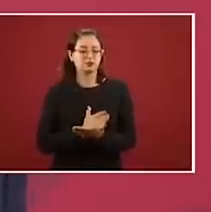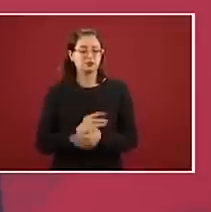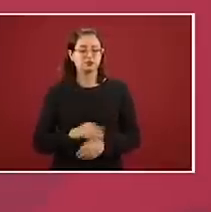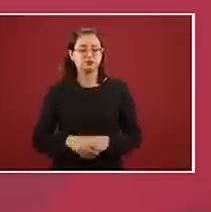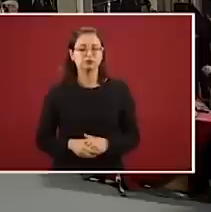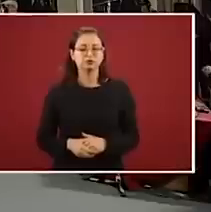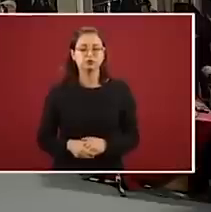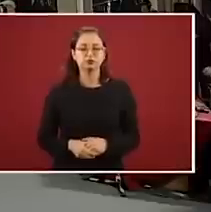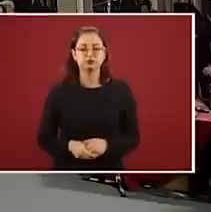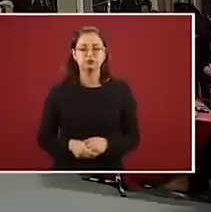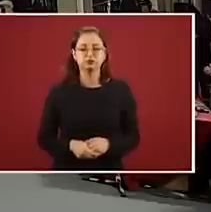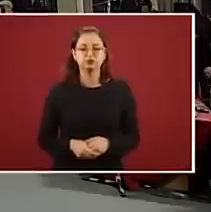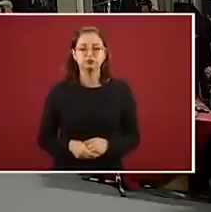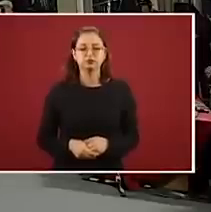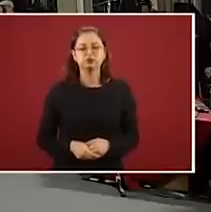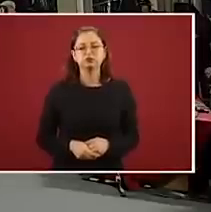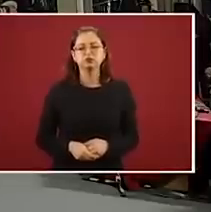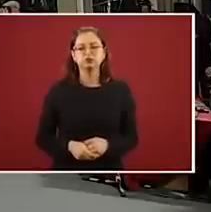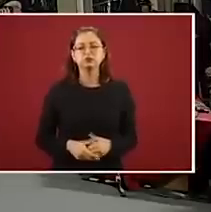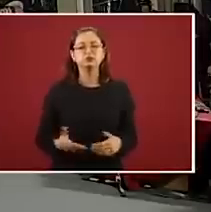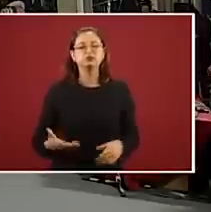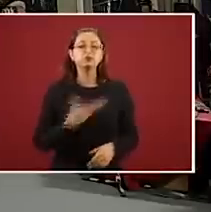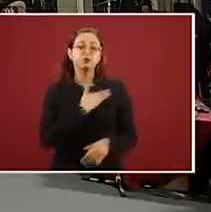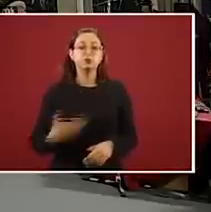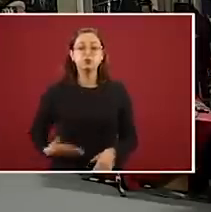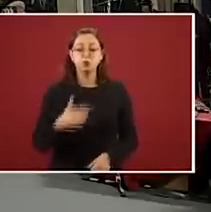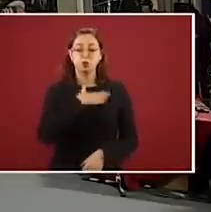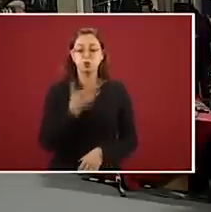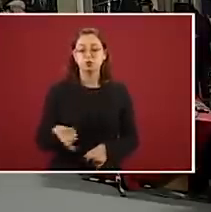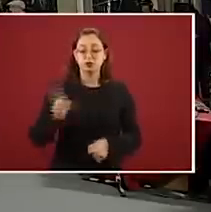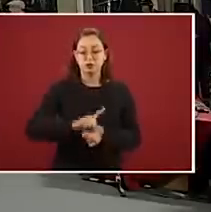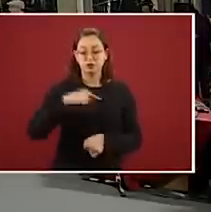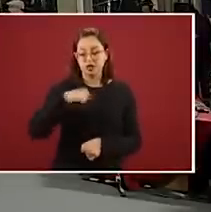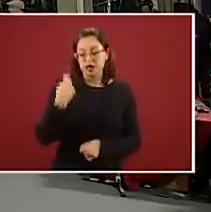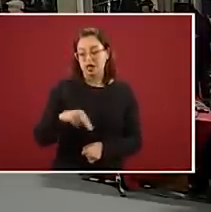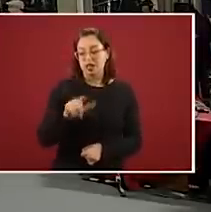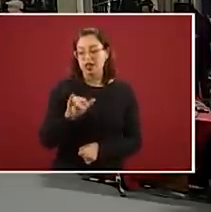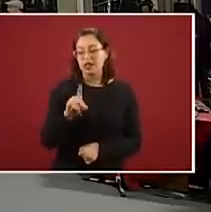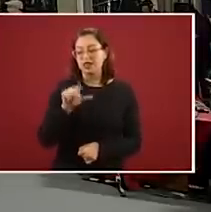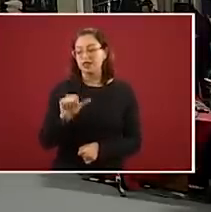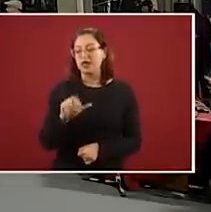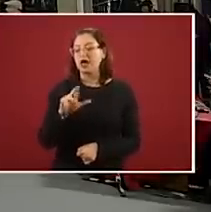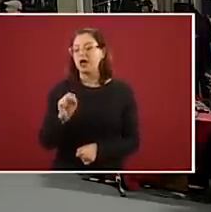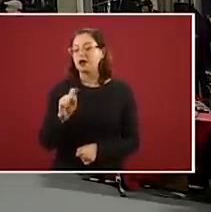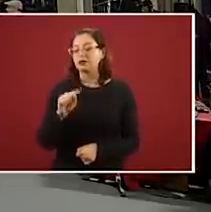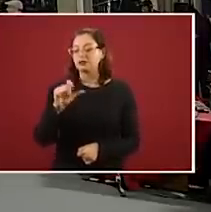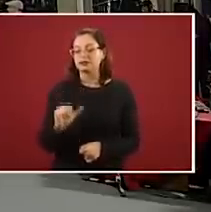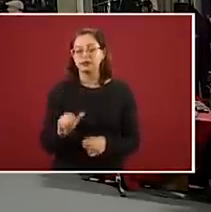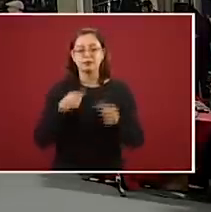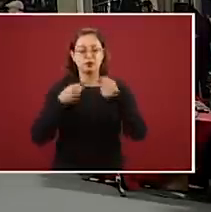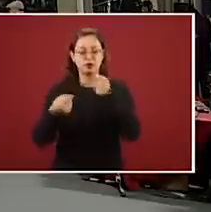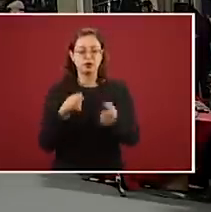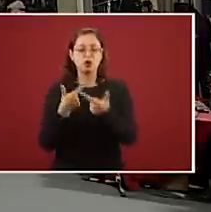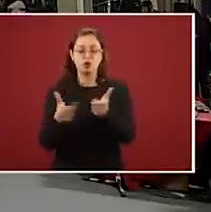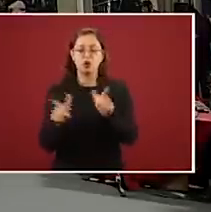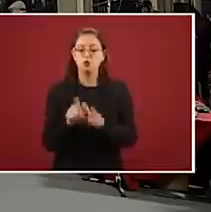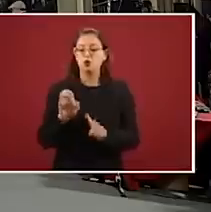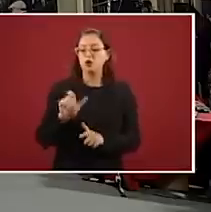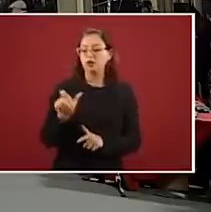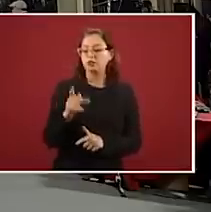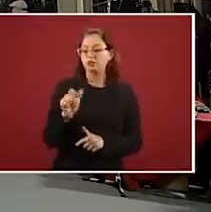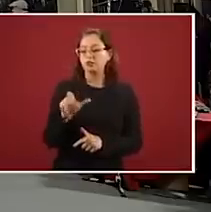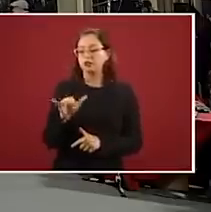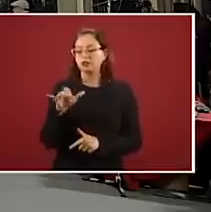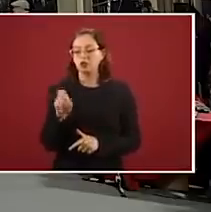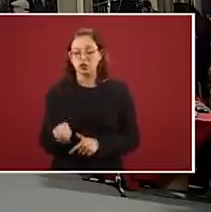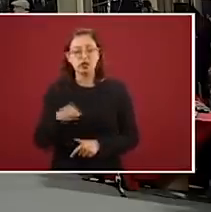cuantitativos. Presidente, buenos días. Lidia Arista, reportera de Grupo Expansión. Quisiera preguntarle sobre el Banco del Bienestar. Yo sé que